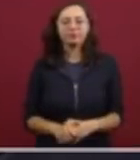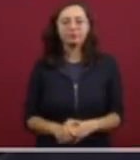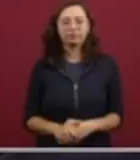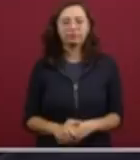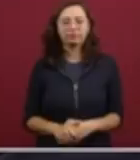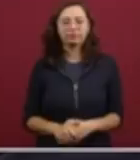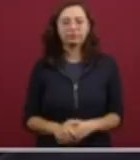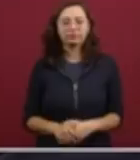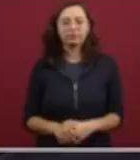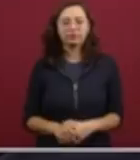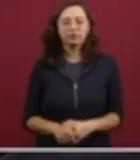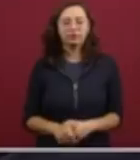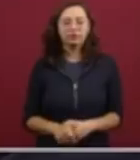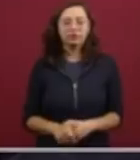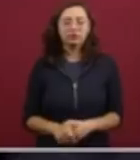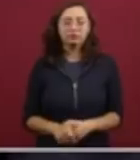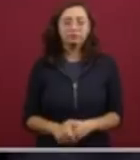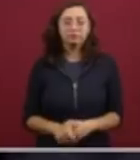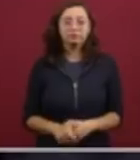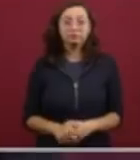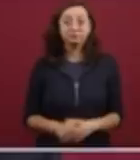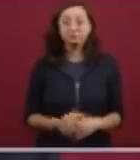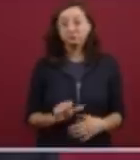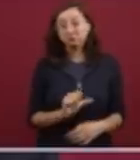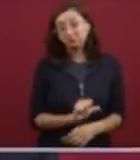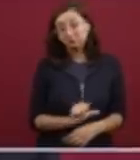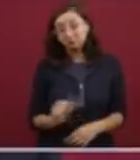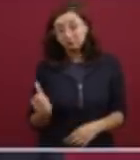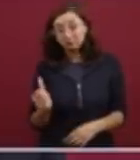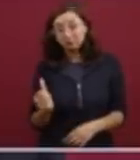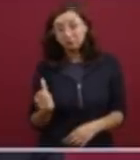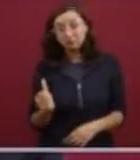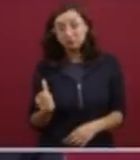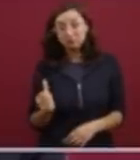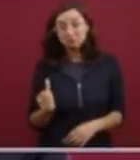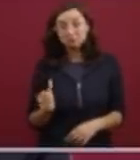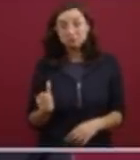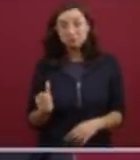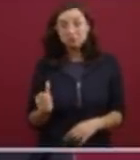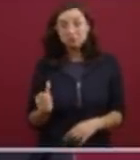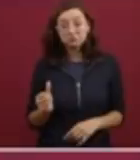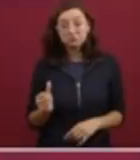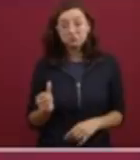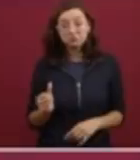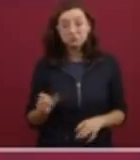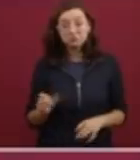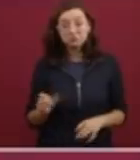El que es